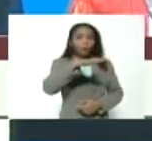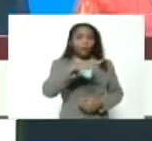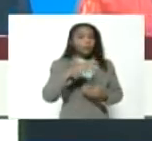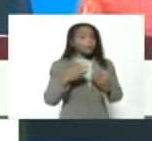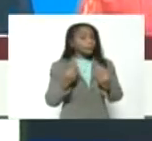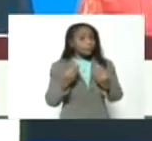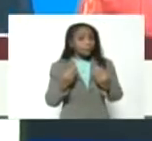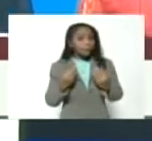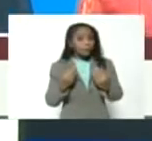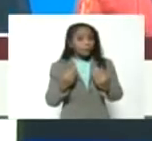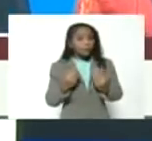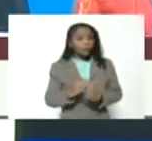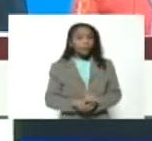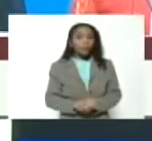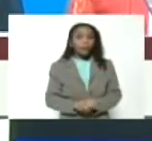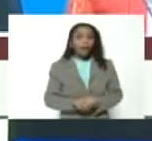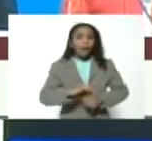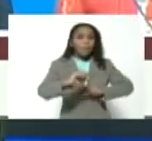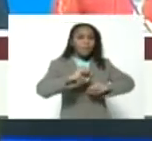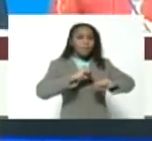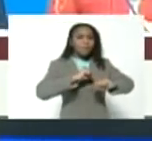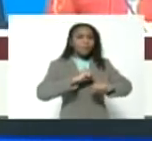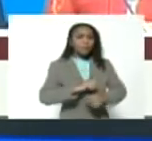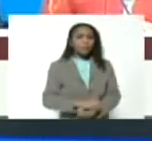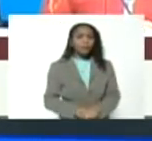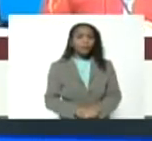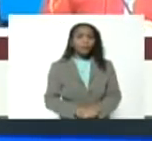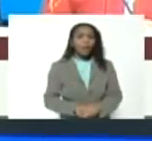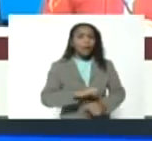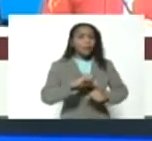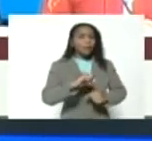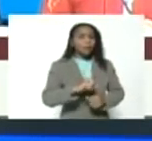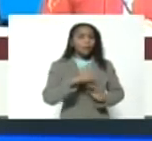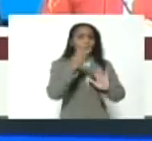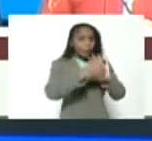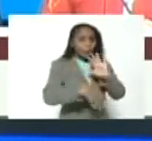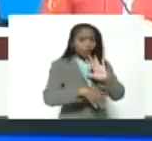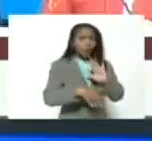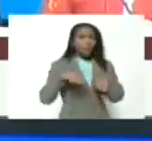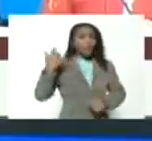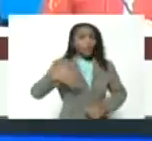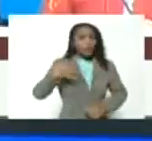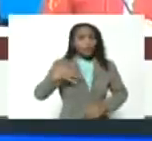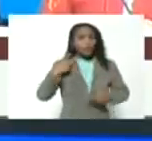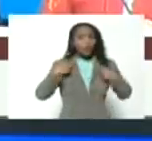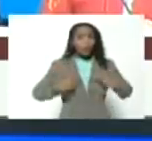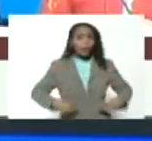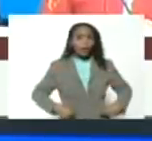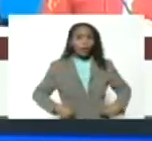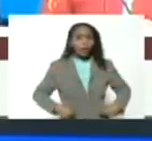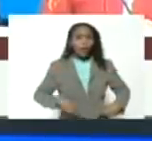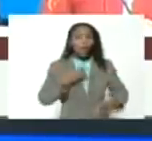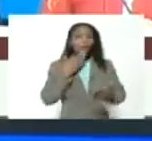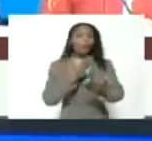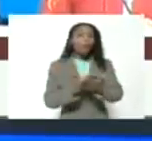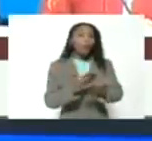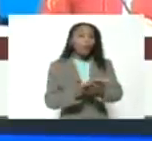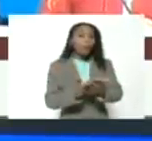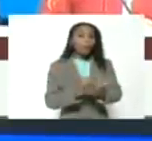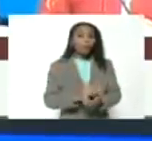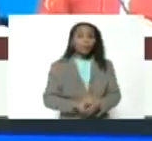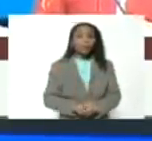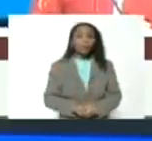tanto, desde el movimiento, el capítulo de derechos humanos, proponemos,